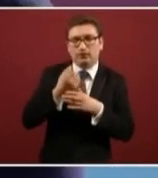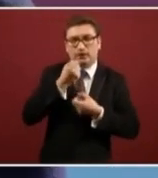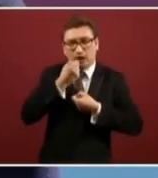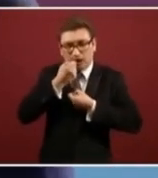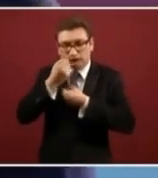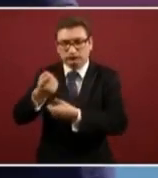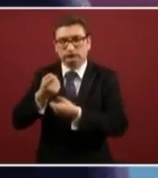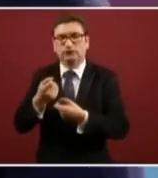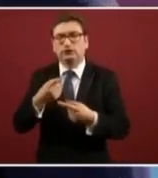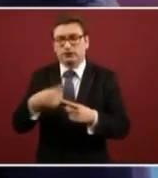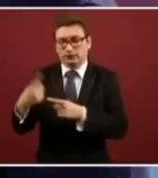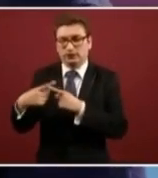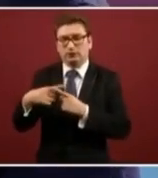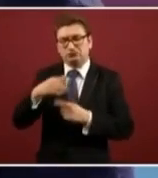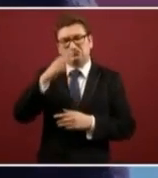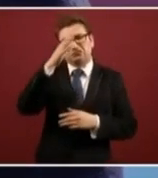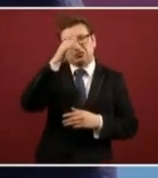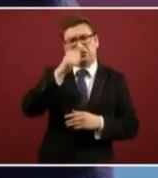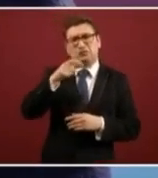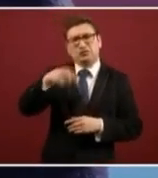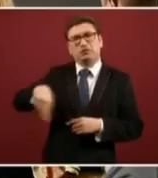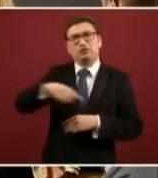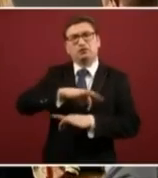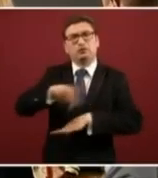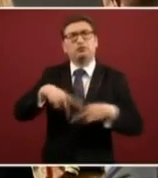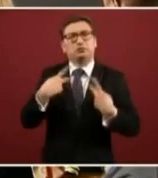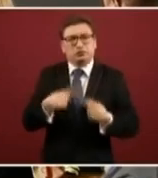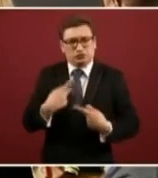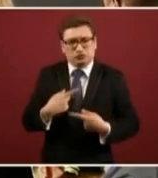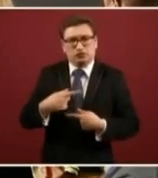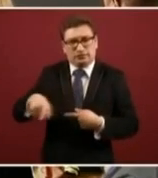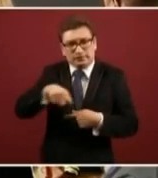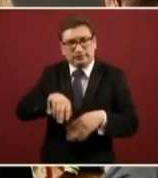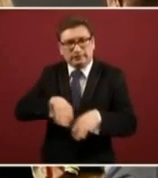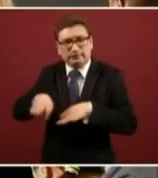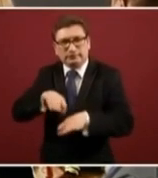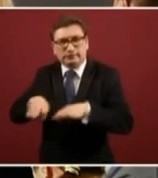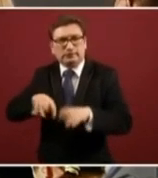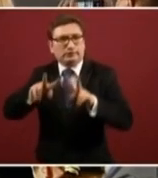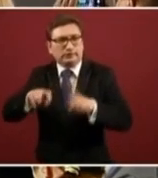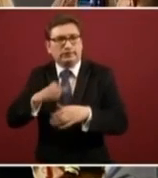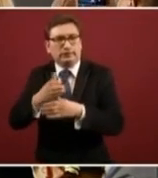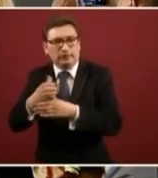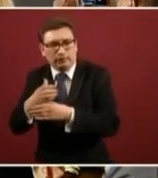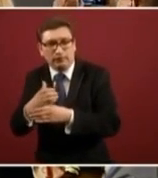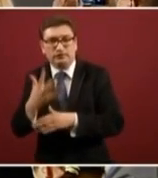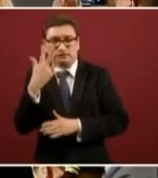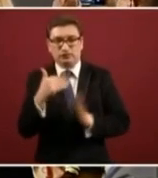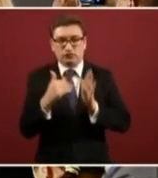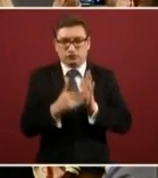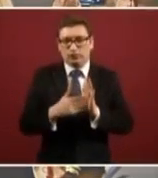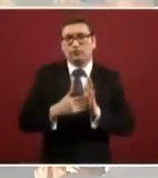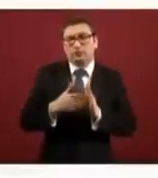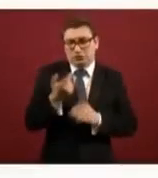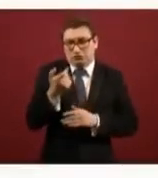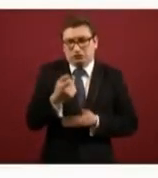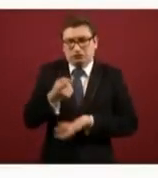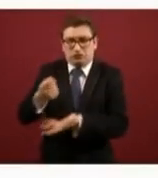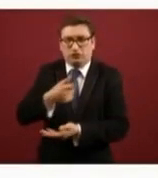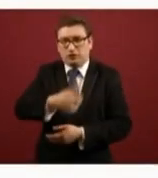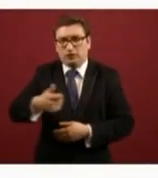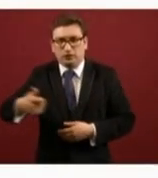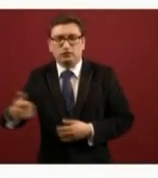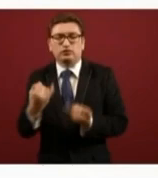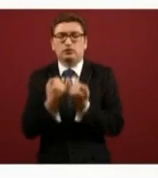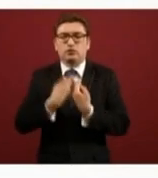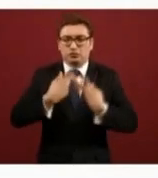acordó apoyar a productores de pequeños de café con un apoyo de 5 mil pesos por productor y a productores de caña